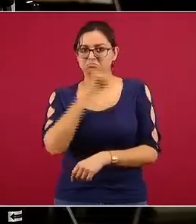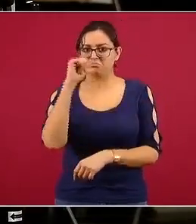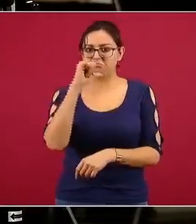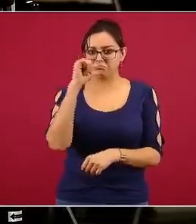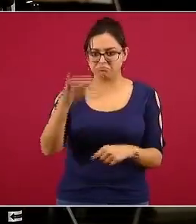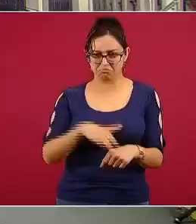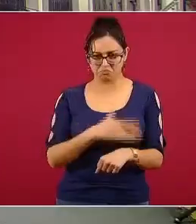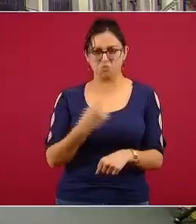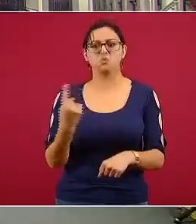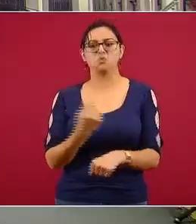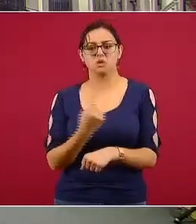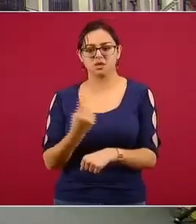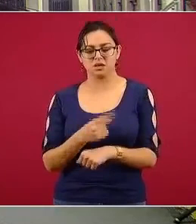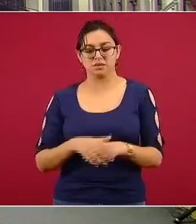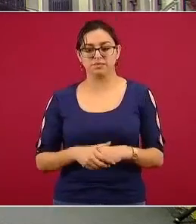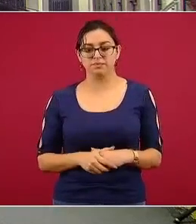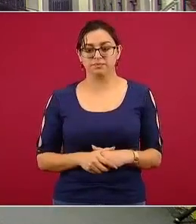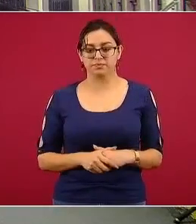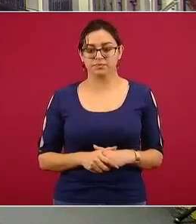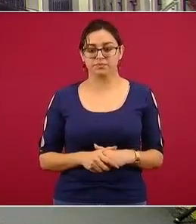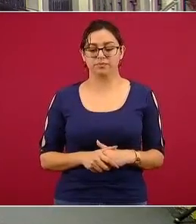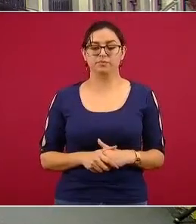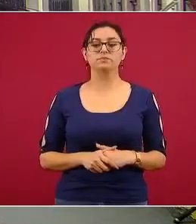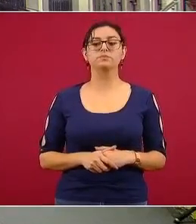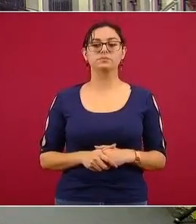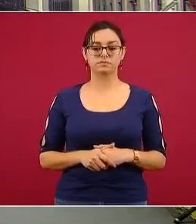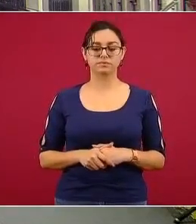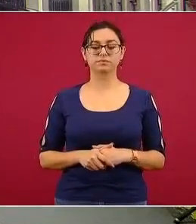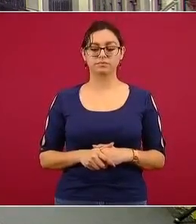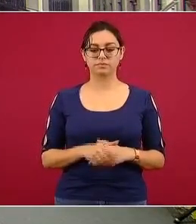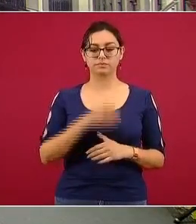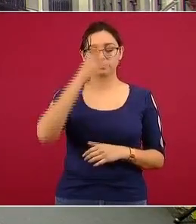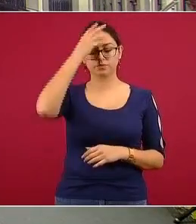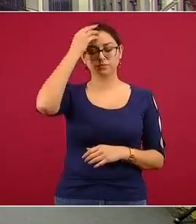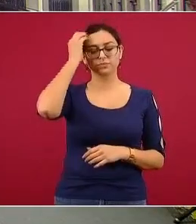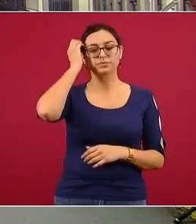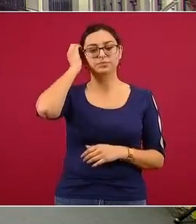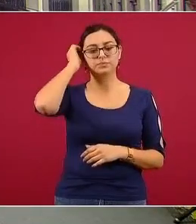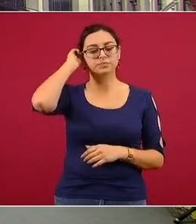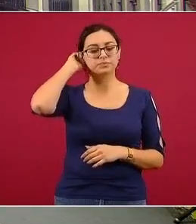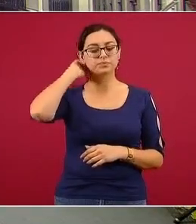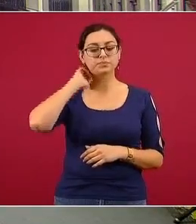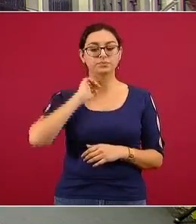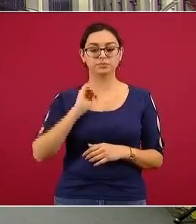preguntas. Gracias. A ver, rápidamente contesto eso.